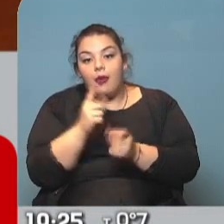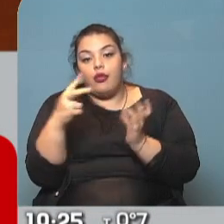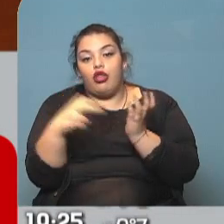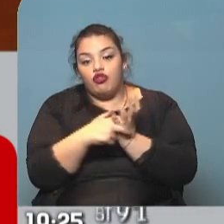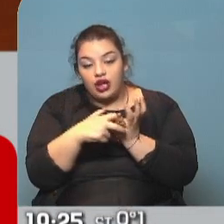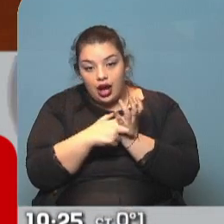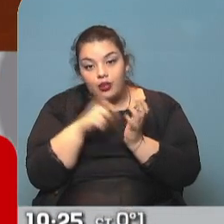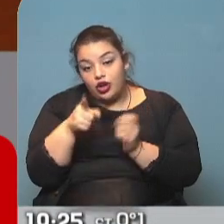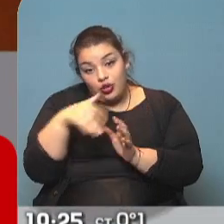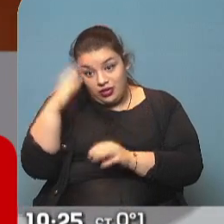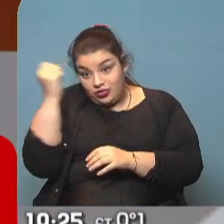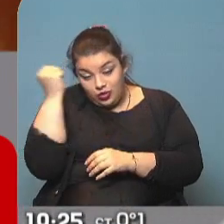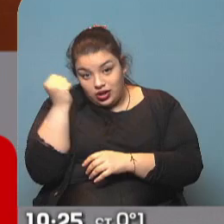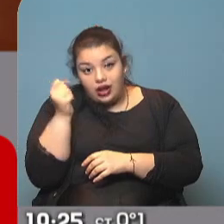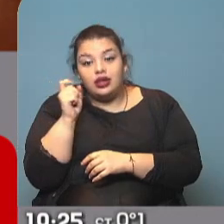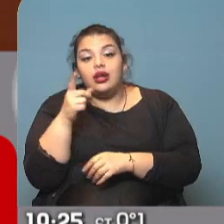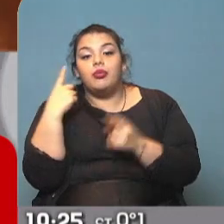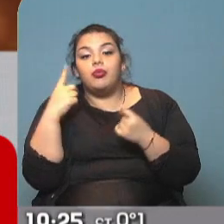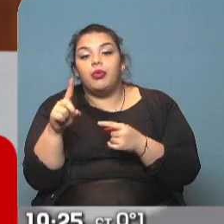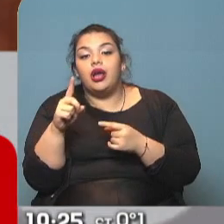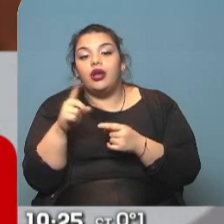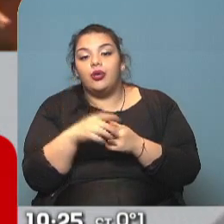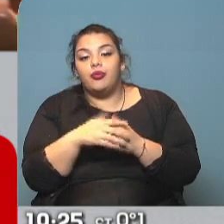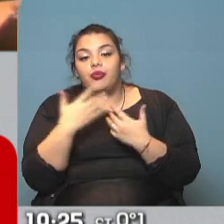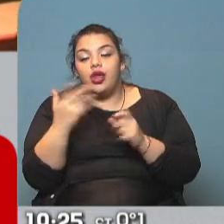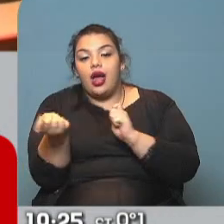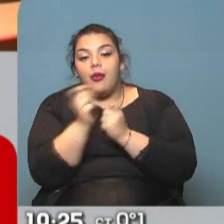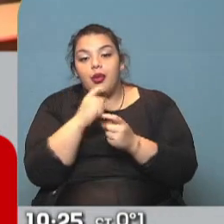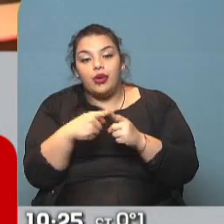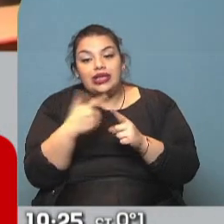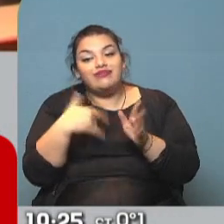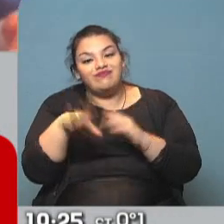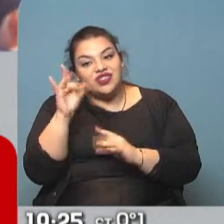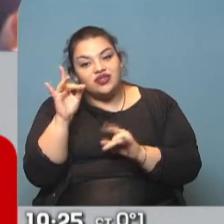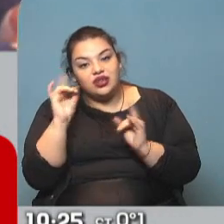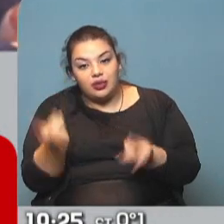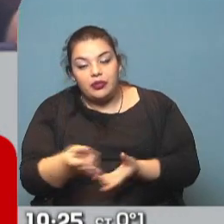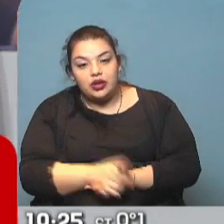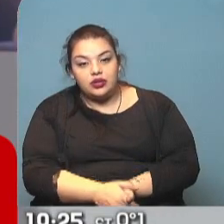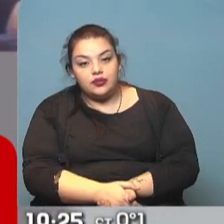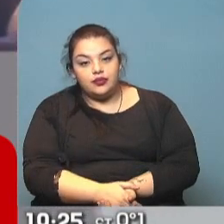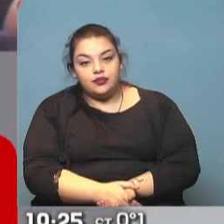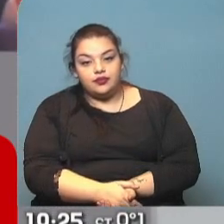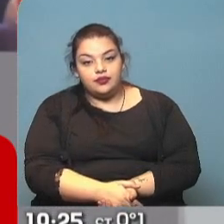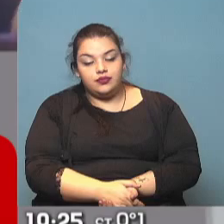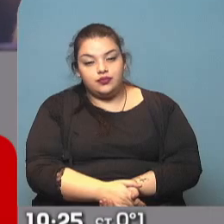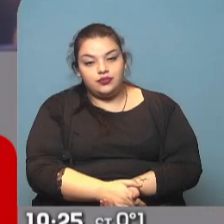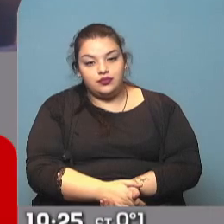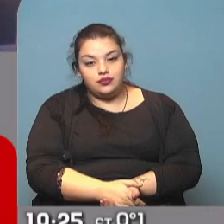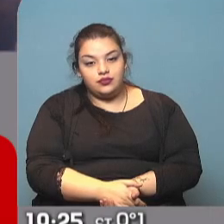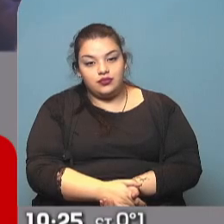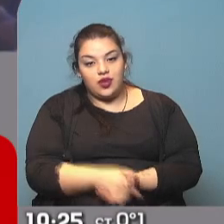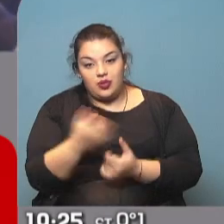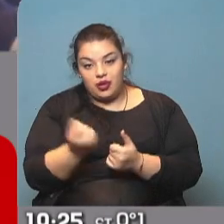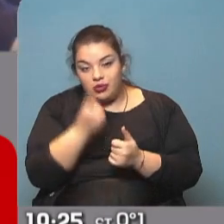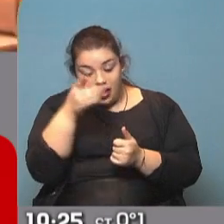es la condición, pero que te permita surfear un frente político que va a estar más complicado. Hay que tener en cuenta que el ajuste, ¿por dónde va a entrar? Salarios.